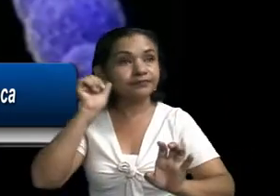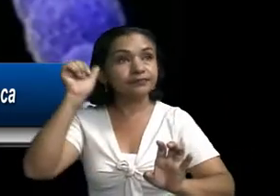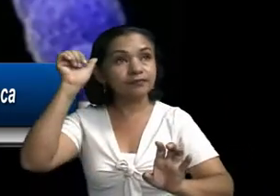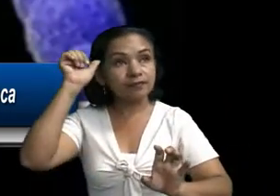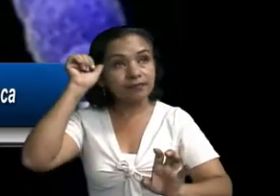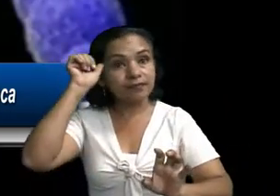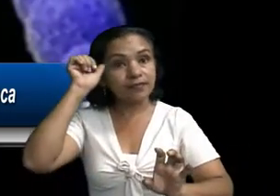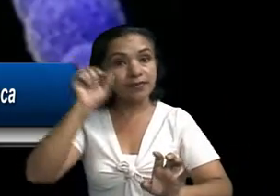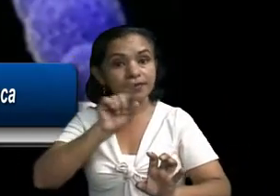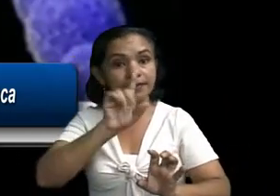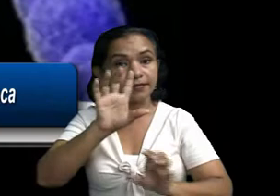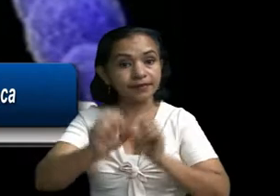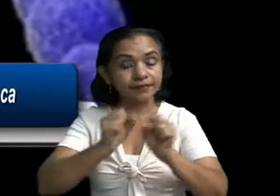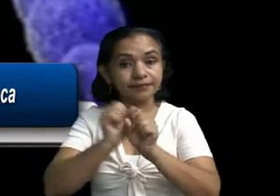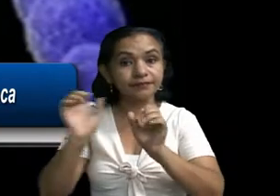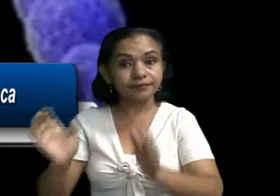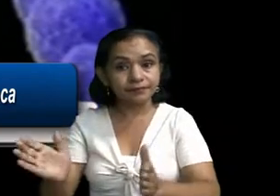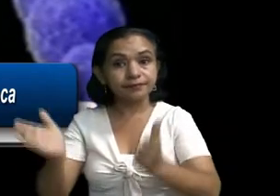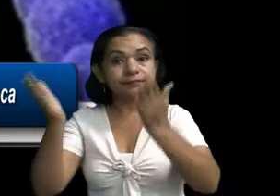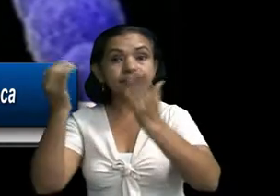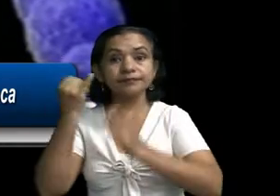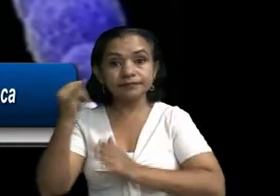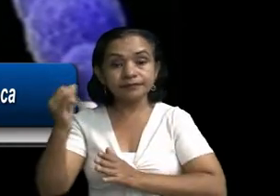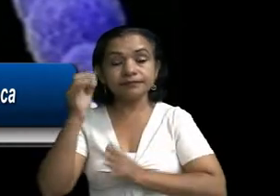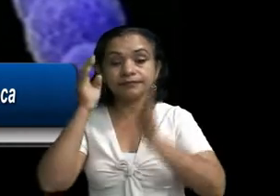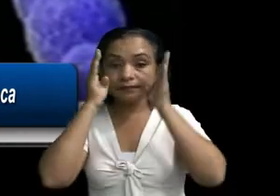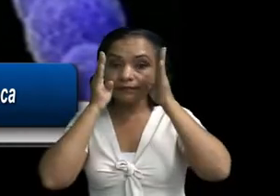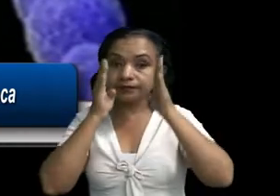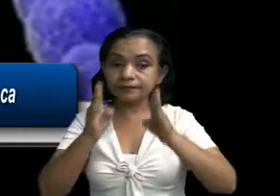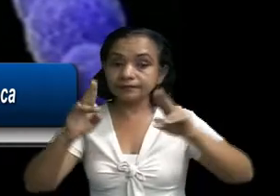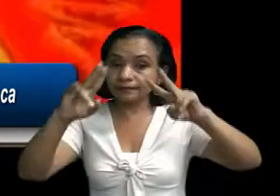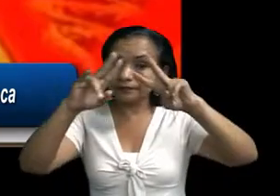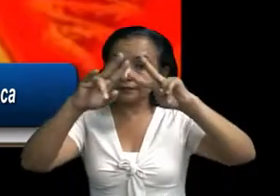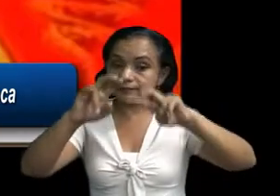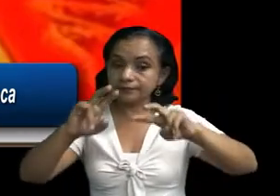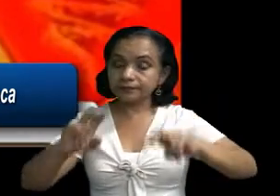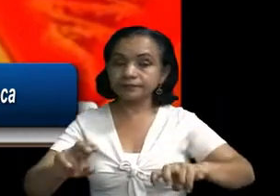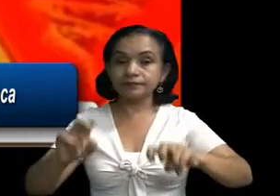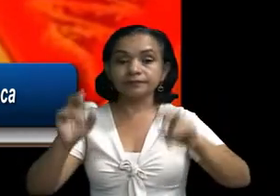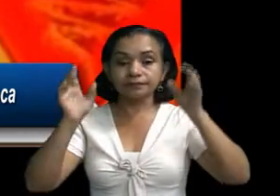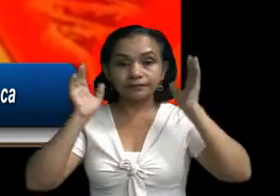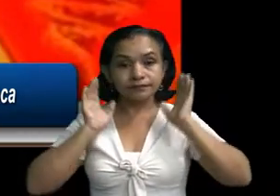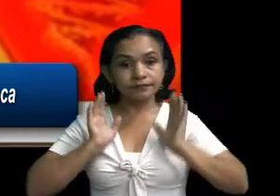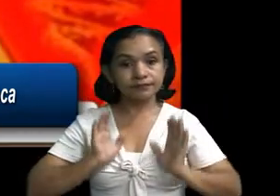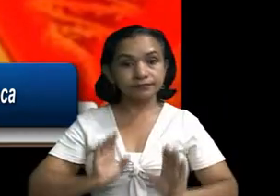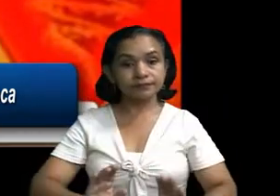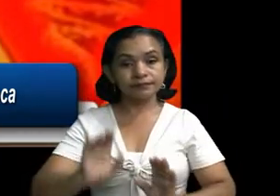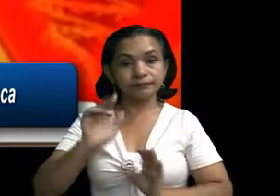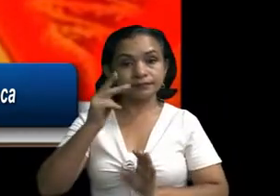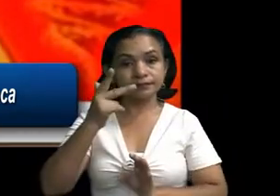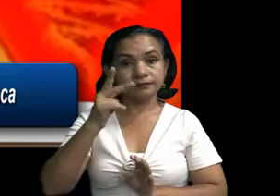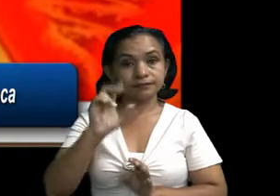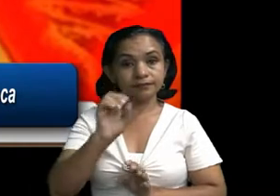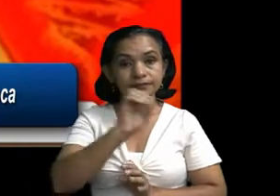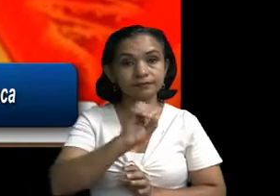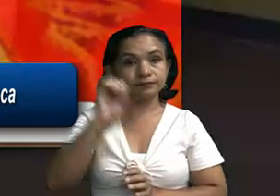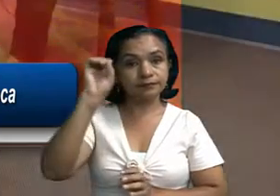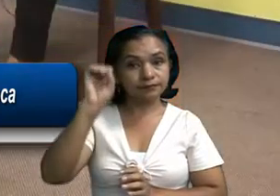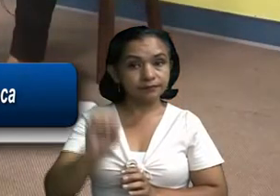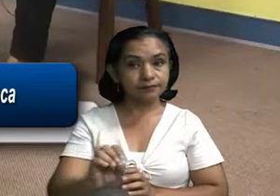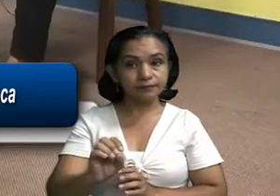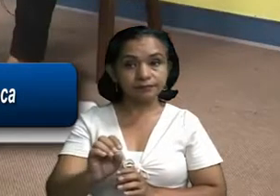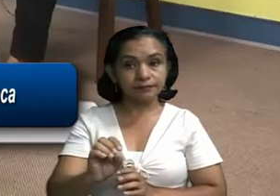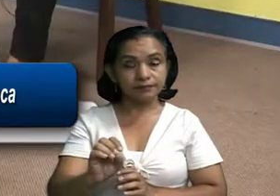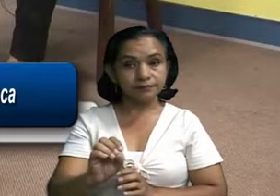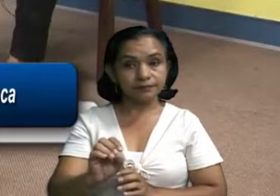pero en todo paciente en general, nosotros tenemos que examinarlo. El examen físico da el 80% del diagnóstico,